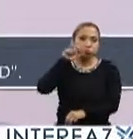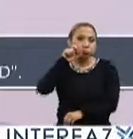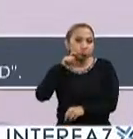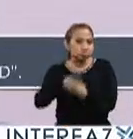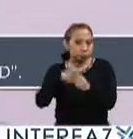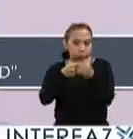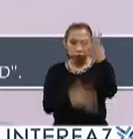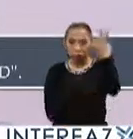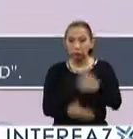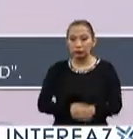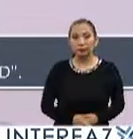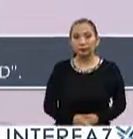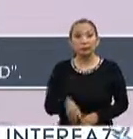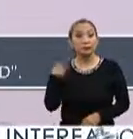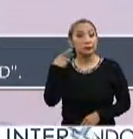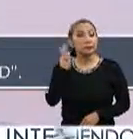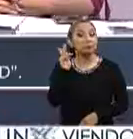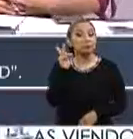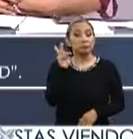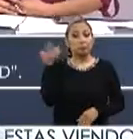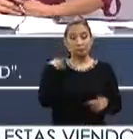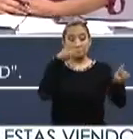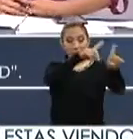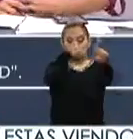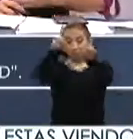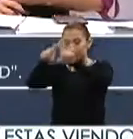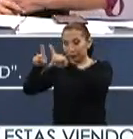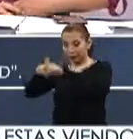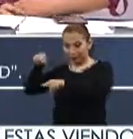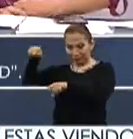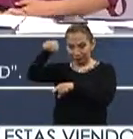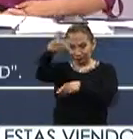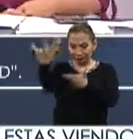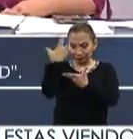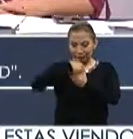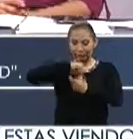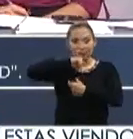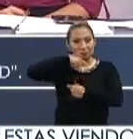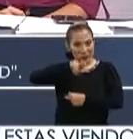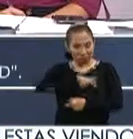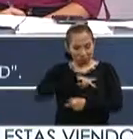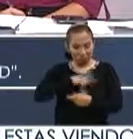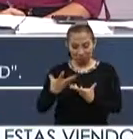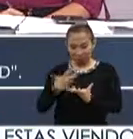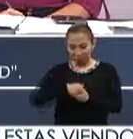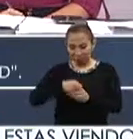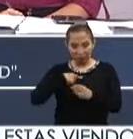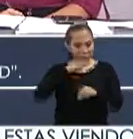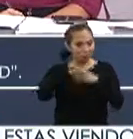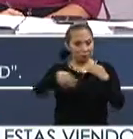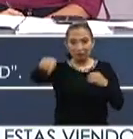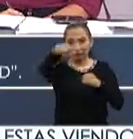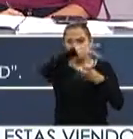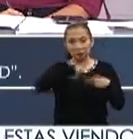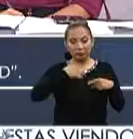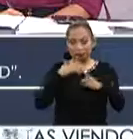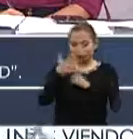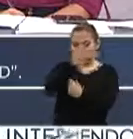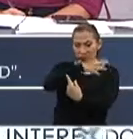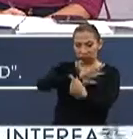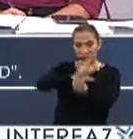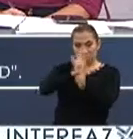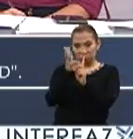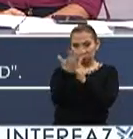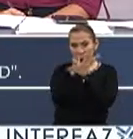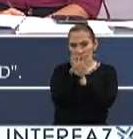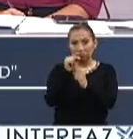etc. Sin embargo, la diversidad es algo que está en mí y que está en todas las personas que me rodean, y